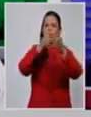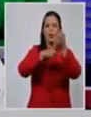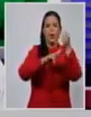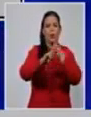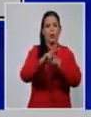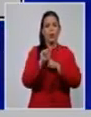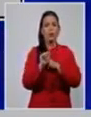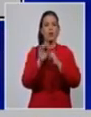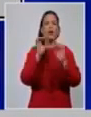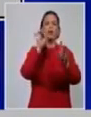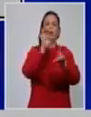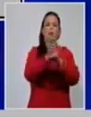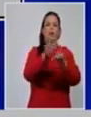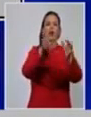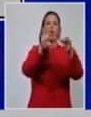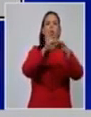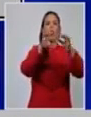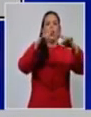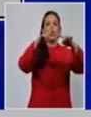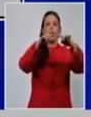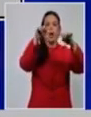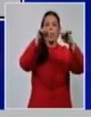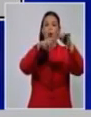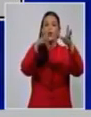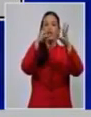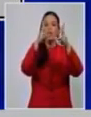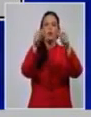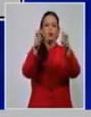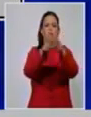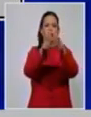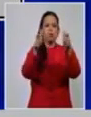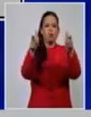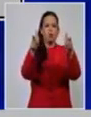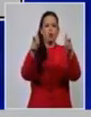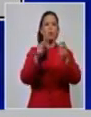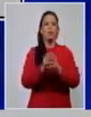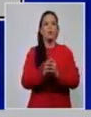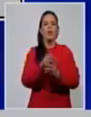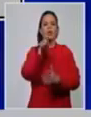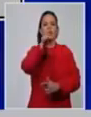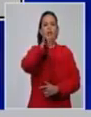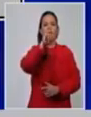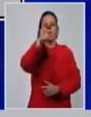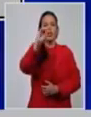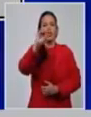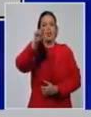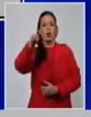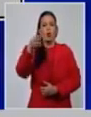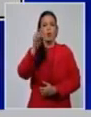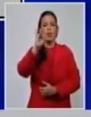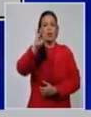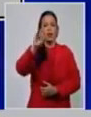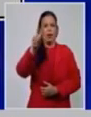de Guantánamo, con la mayor tasa, como dijimos ya, 160,72,